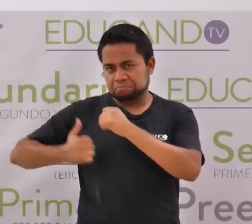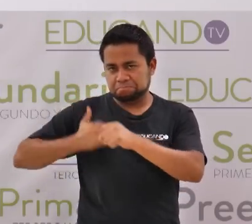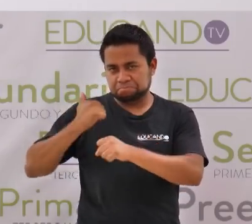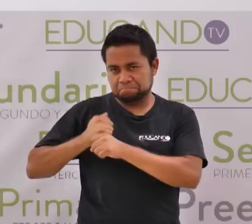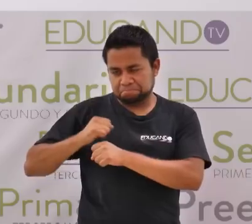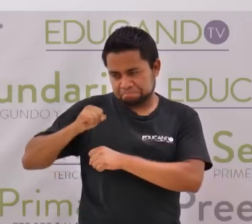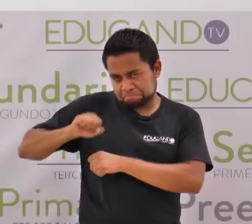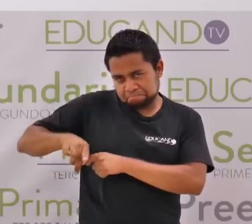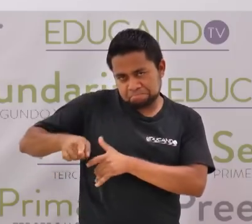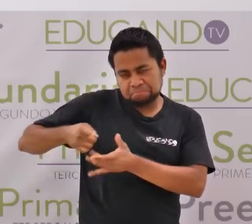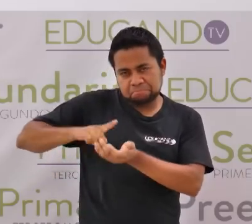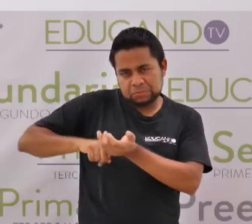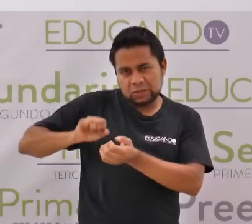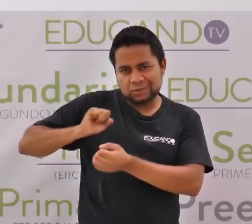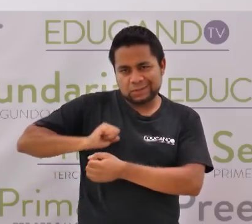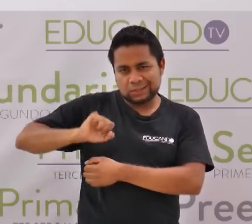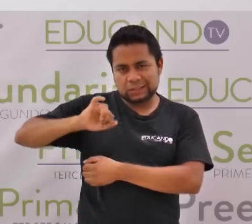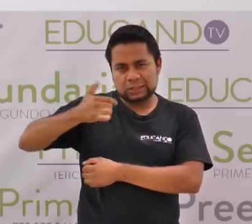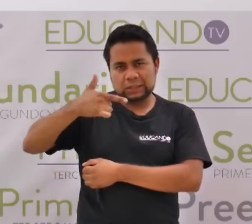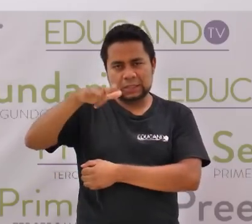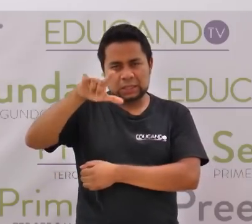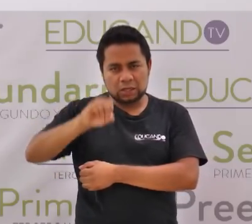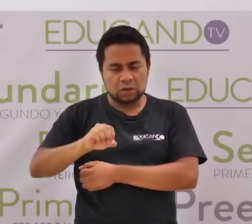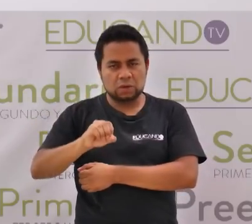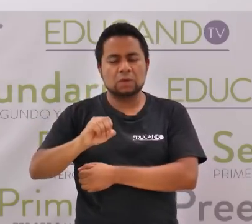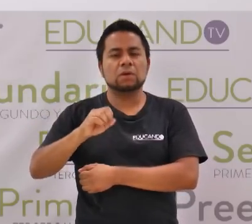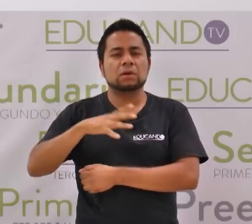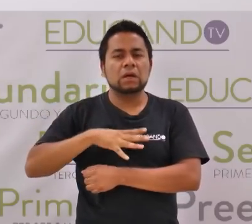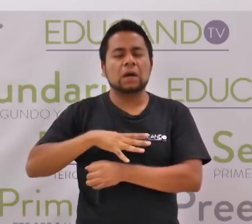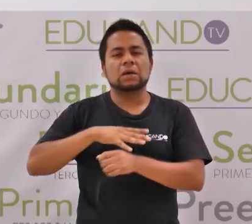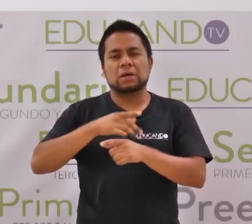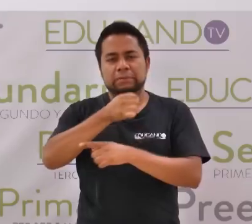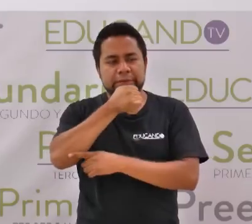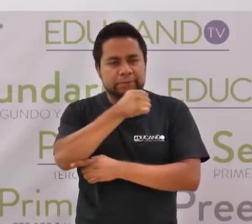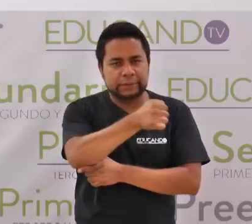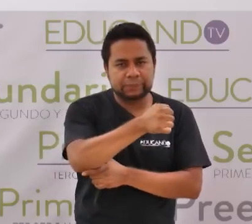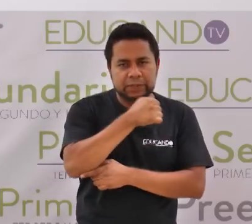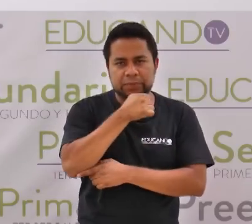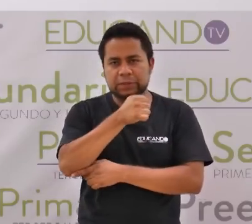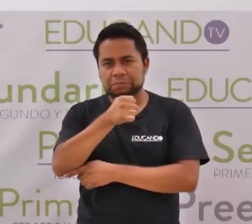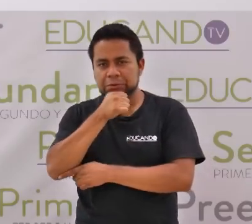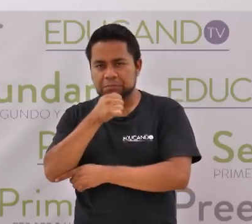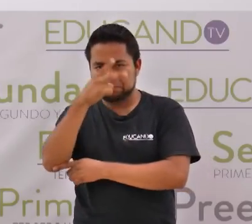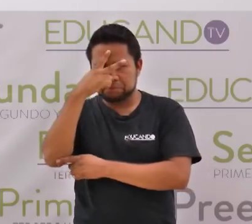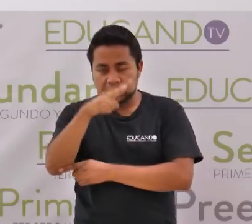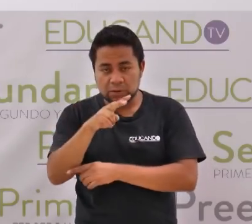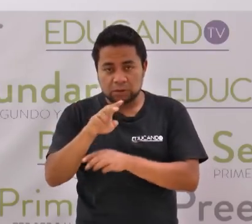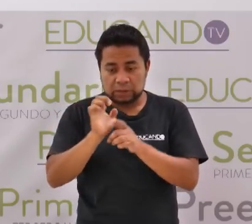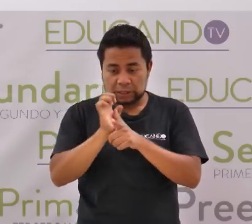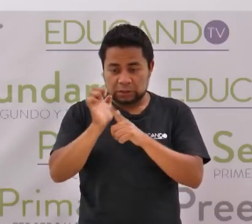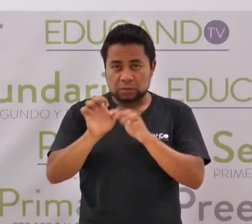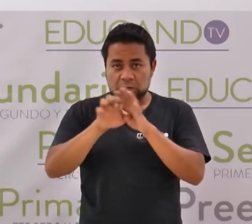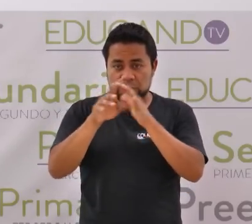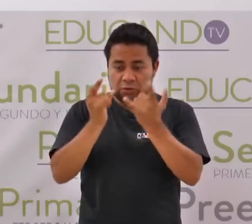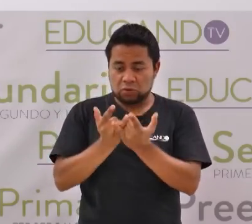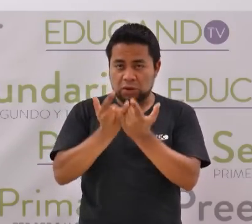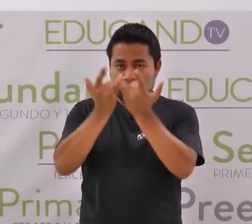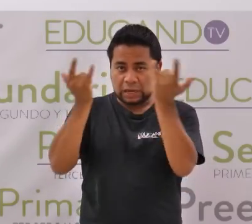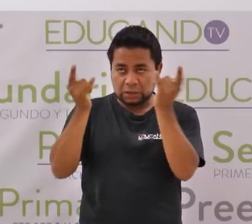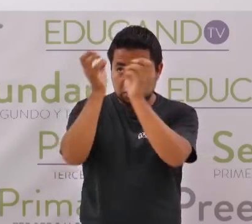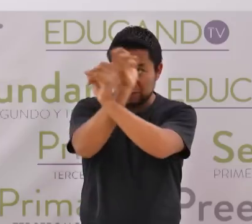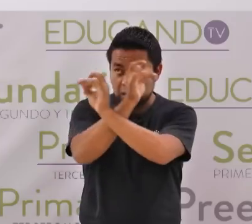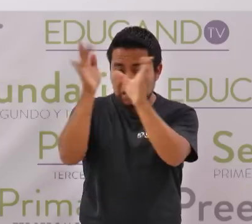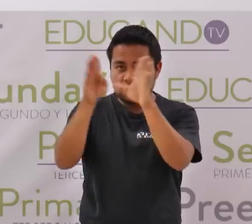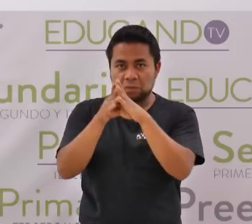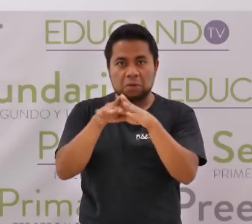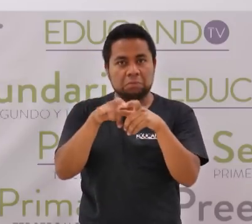de este siglo, hubo mucha prensa mexicana. Entonces la historieta